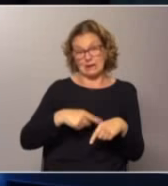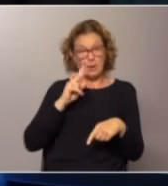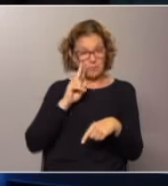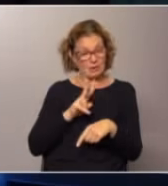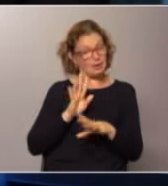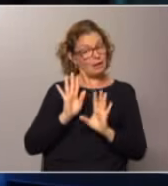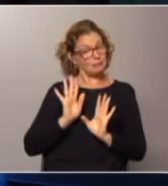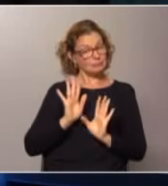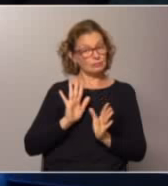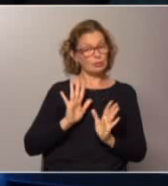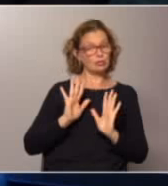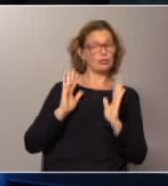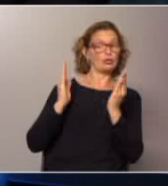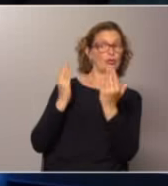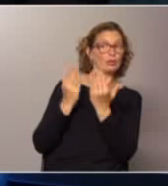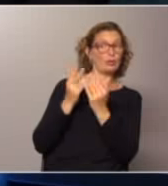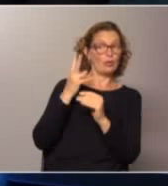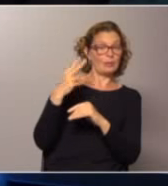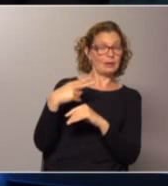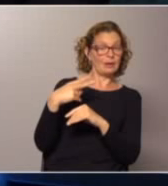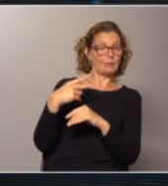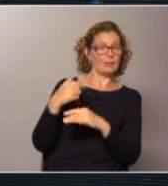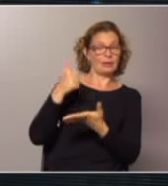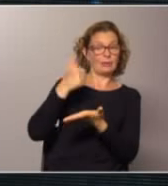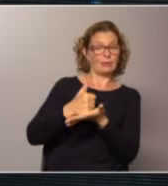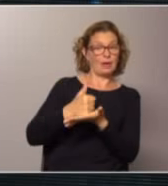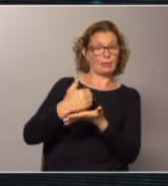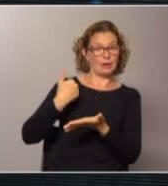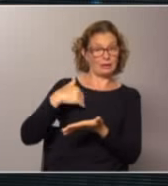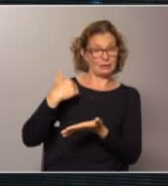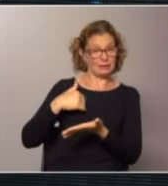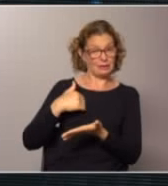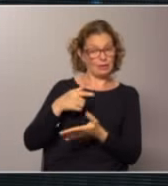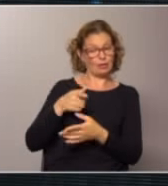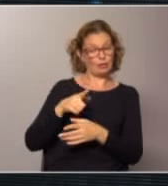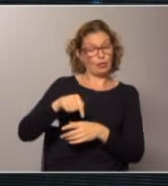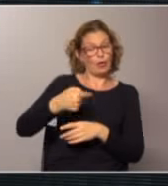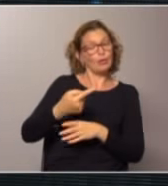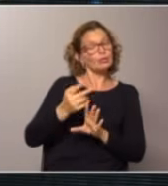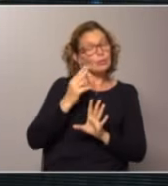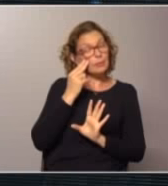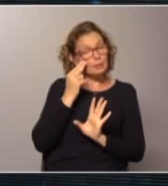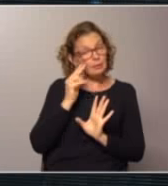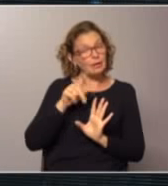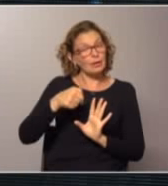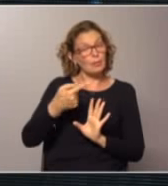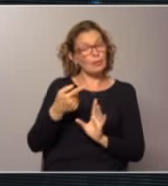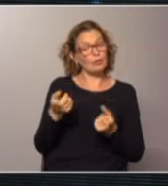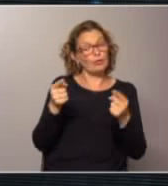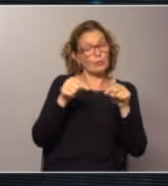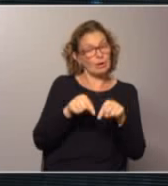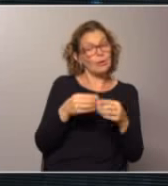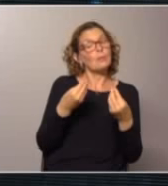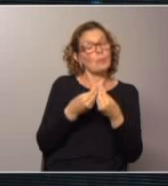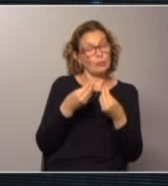la región mira porque había un candidato argentino y esas otra factura bilateral que cuando empiecen a caer son